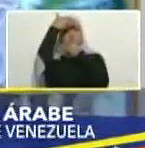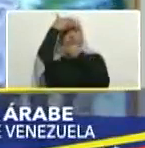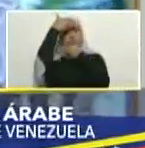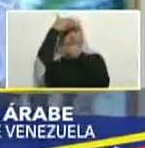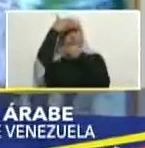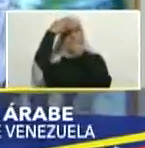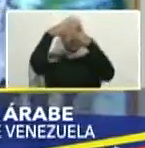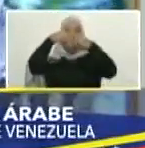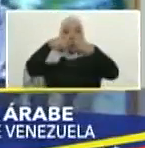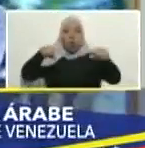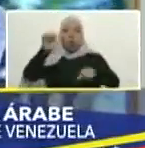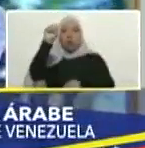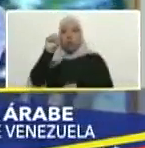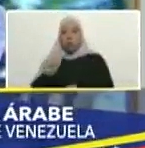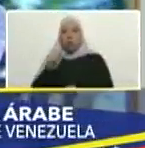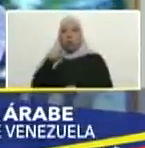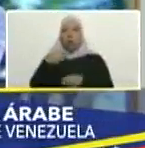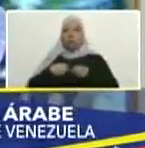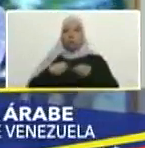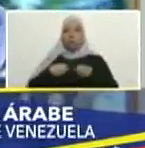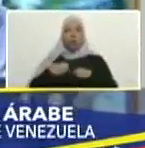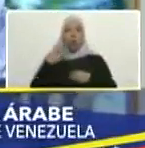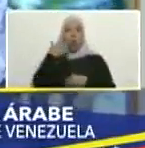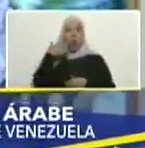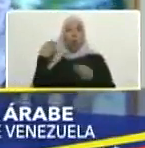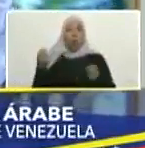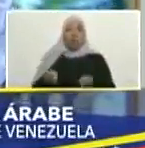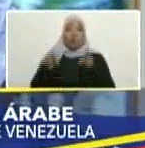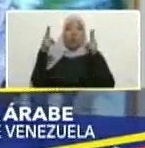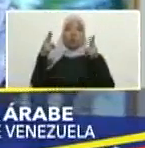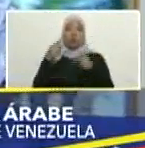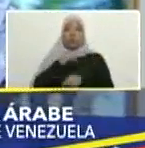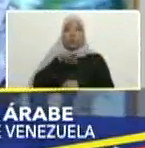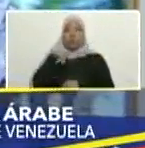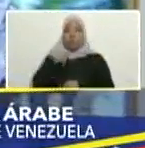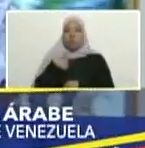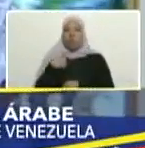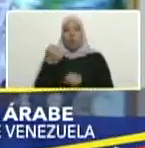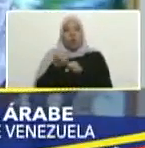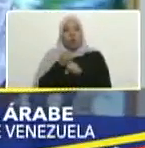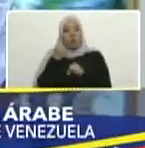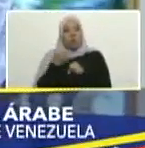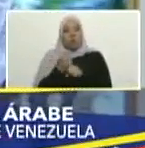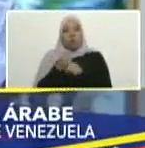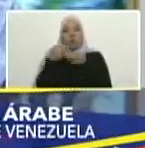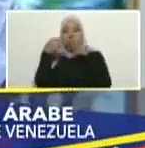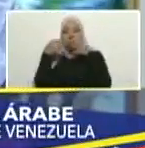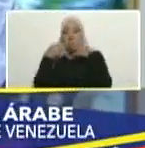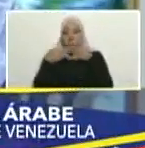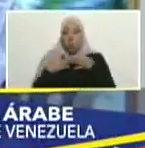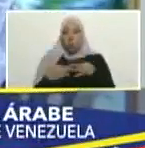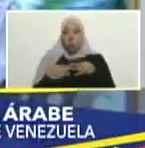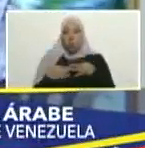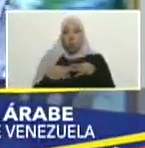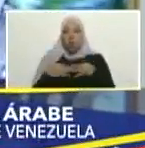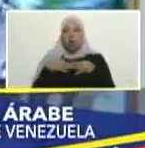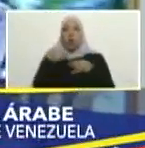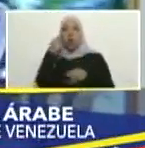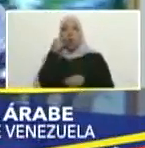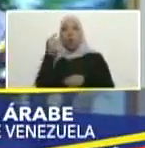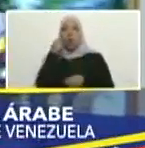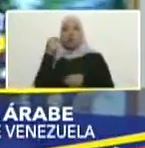estamos profundamente orgullosos de pertenecer a tan noble y prestigiosa tradición